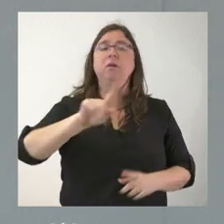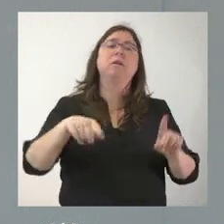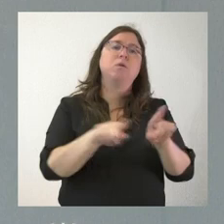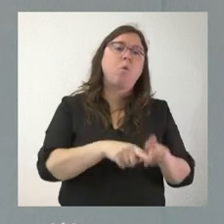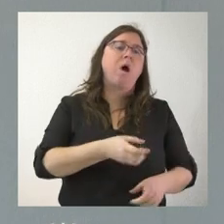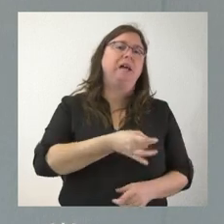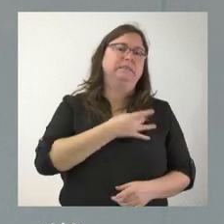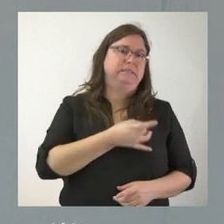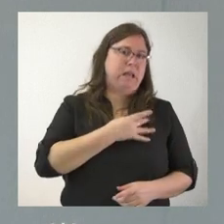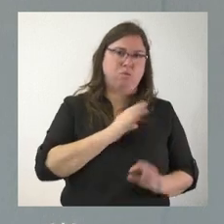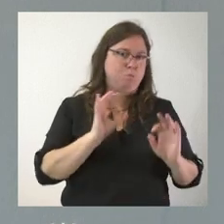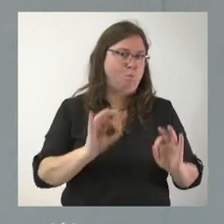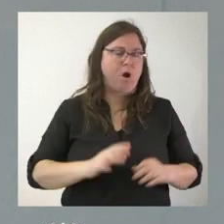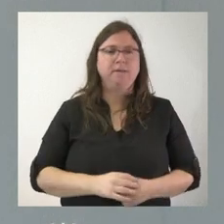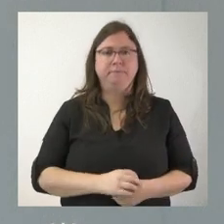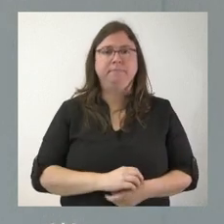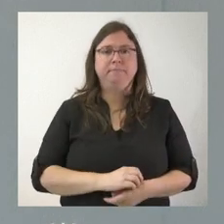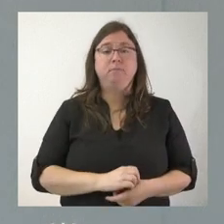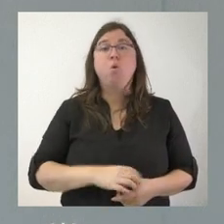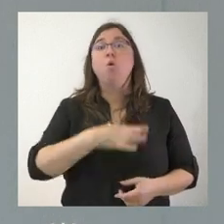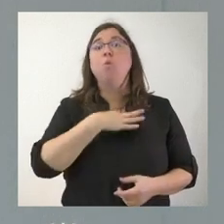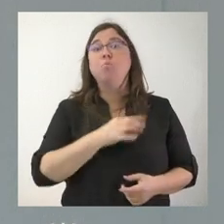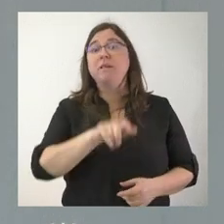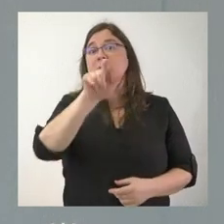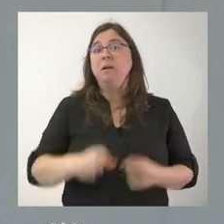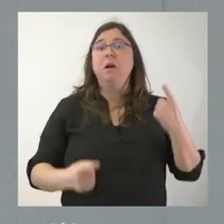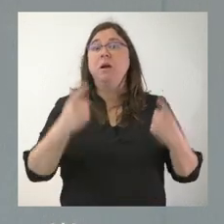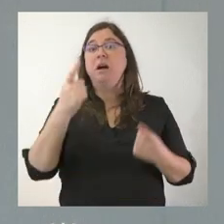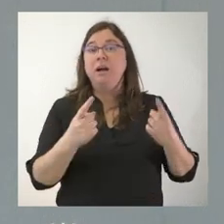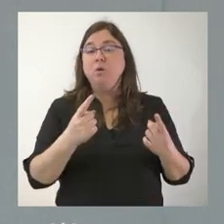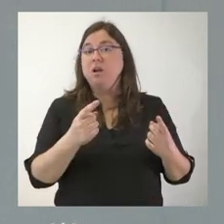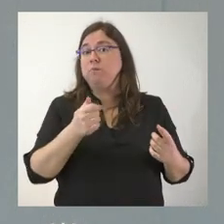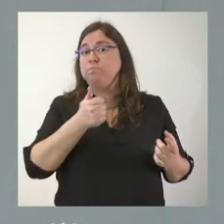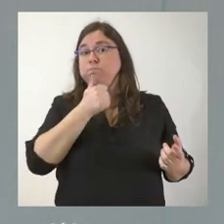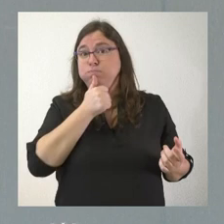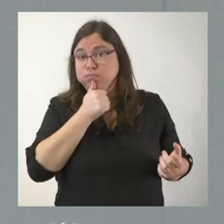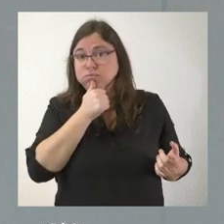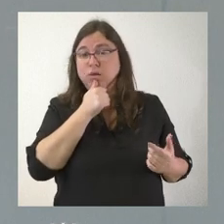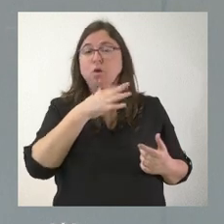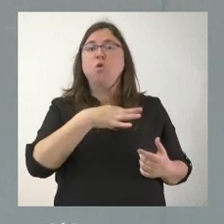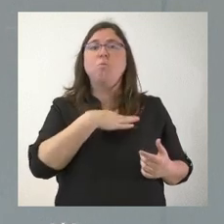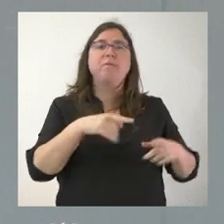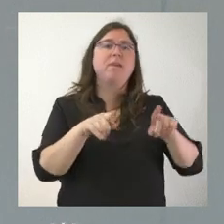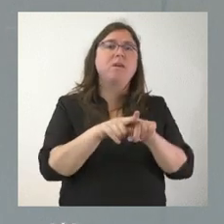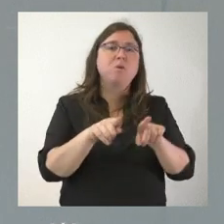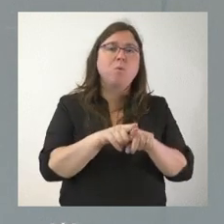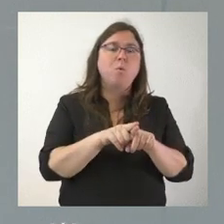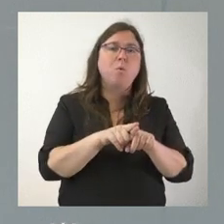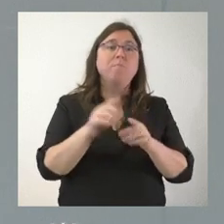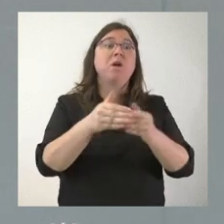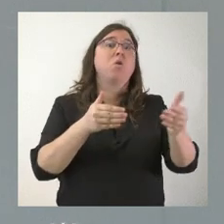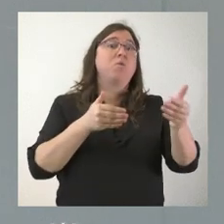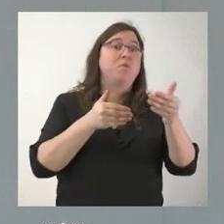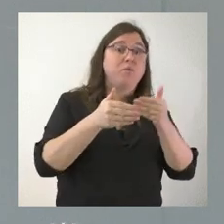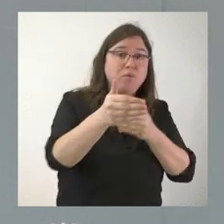representativos del sector pueda ver que hay algunas personas que no tengan esta titulación específica que pueda haber preferido cara a futuro